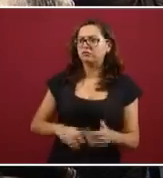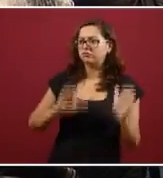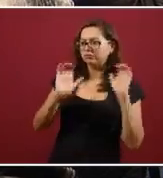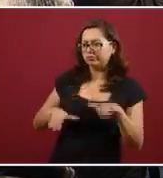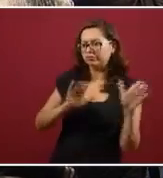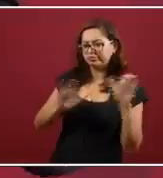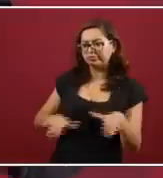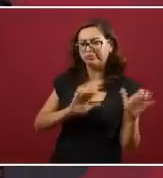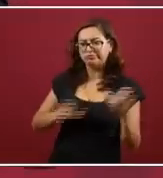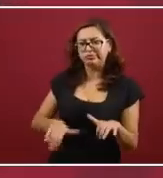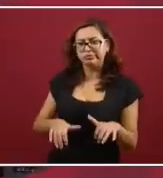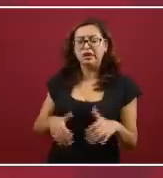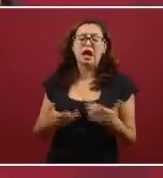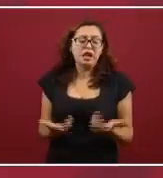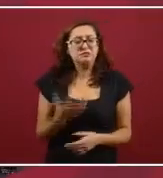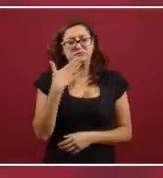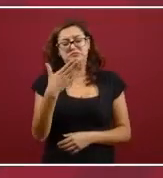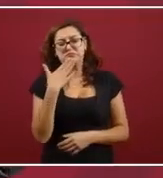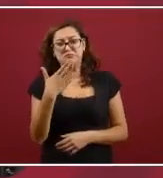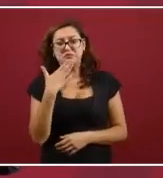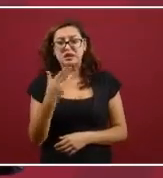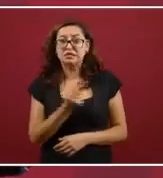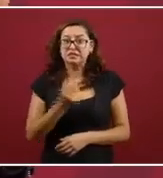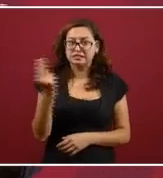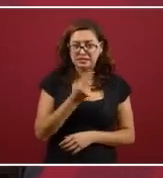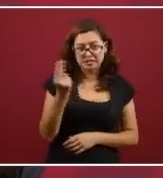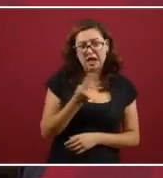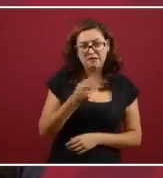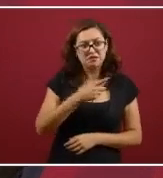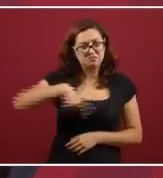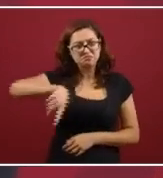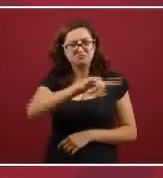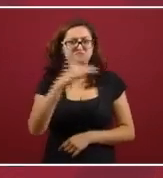ellos estaban aplicando una política.